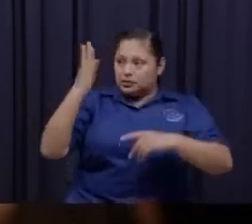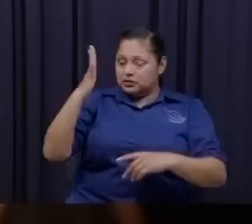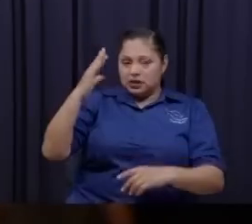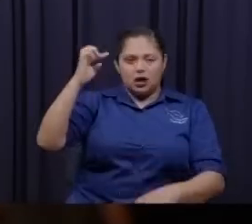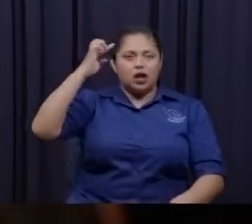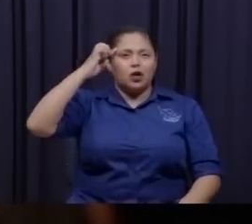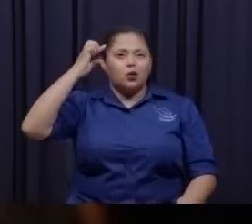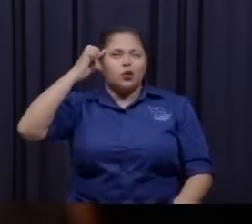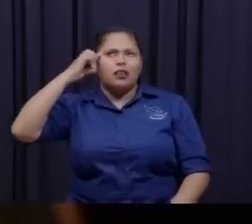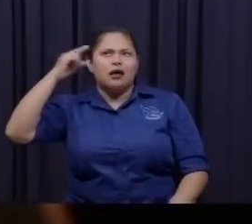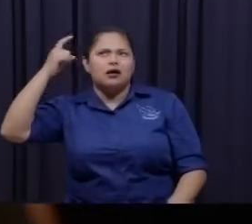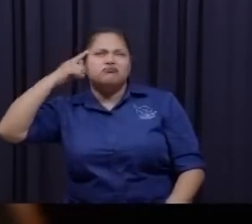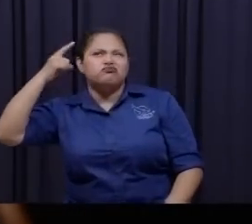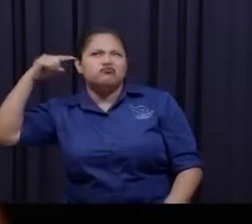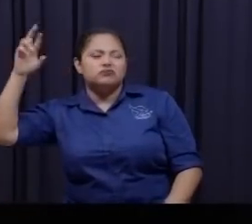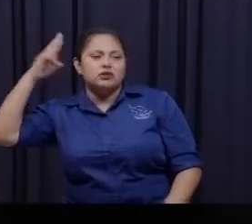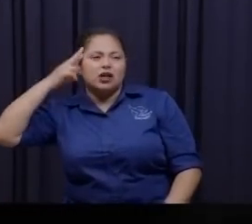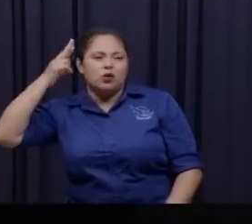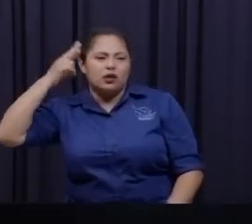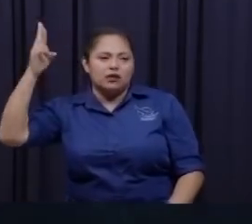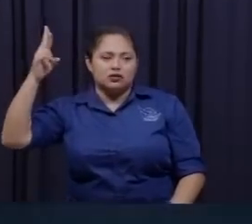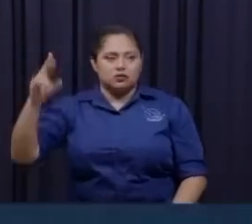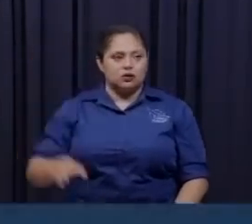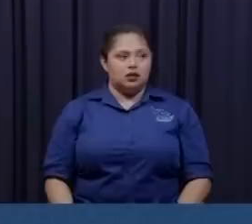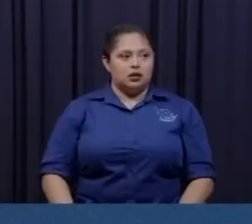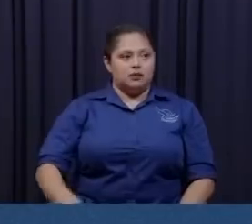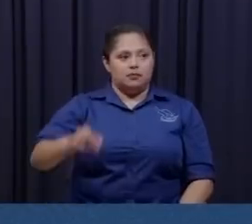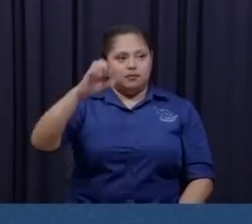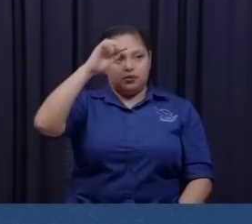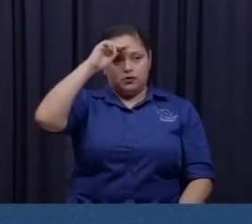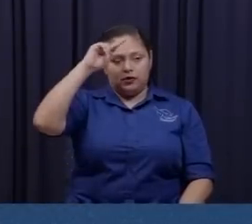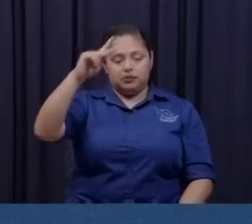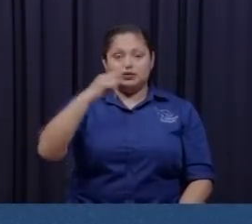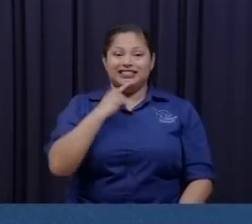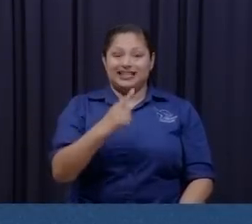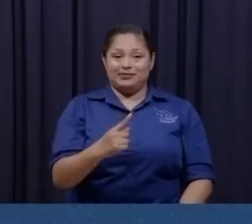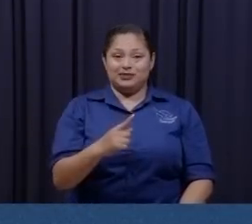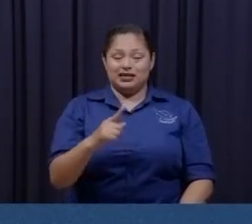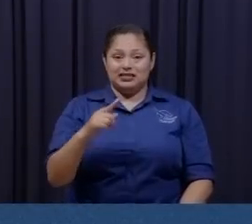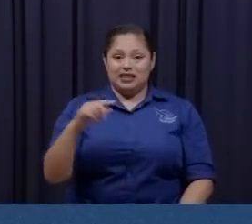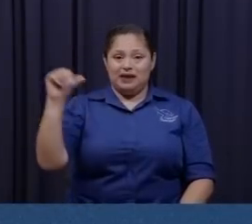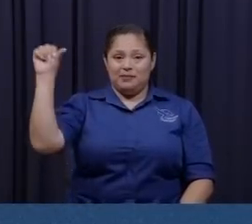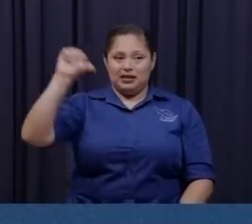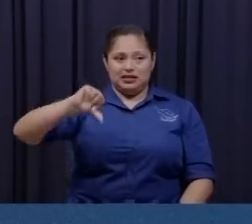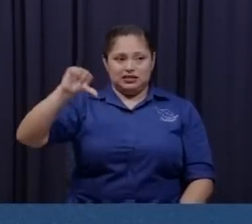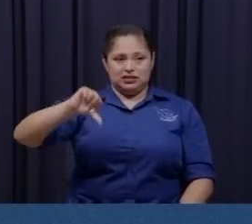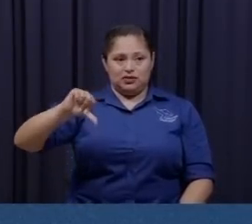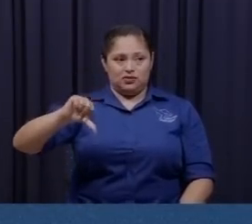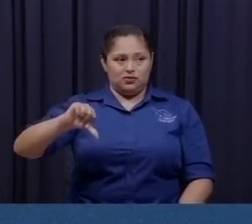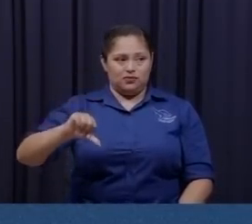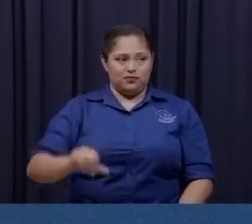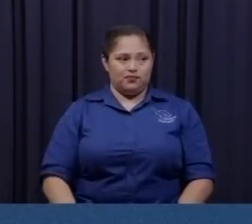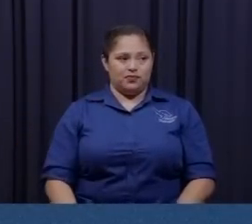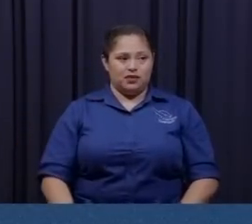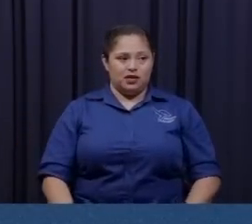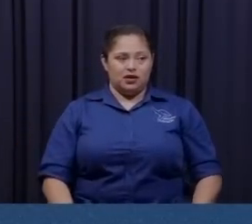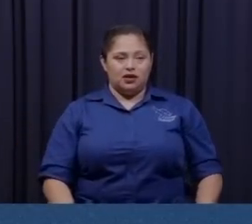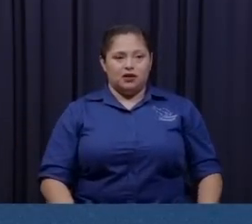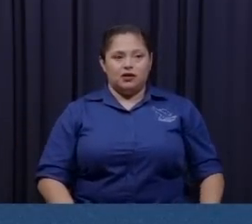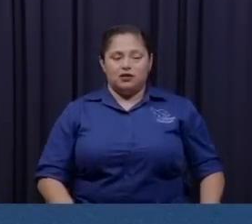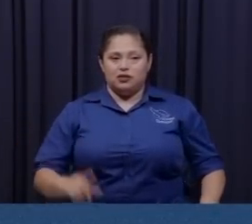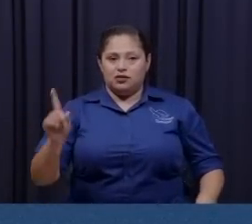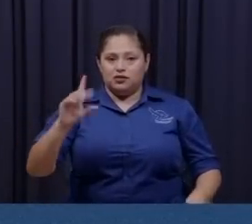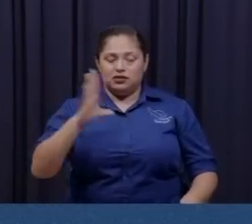26:2, dijimos que si la maldición no viene sin causa, la bendición tampoco. Entonces tiene que haber causas de